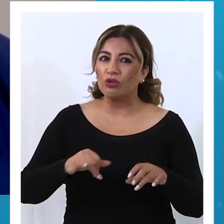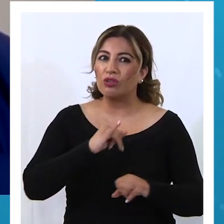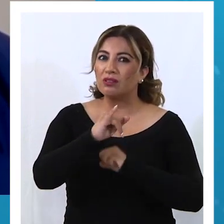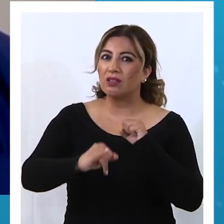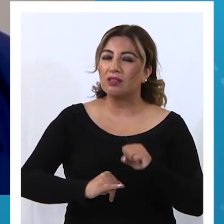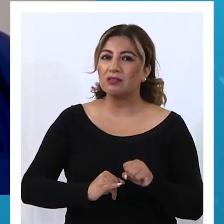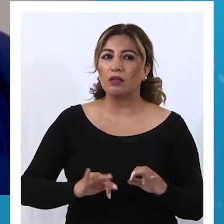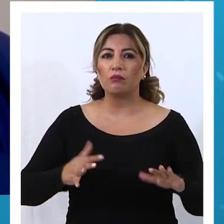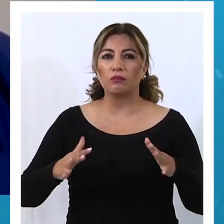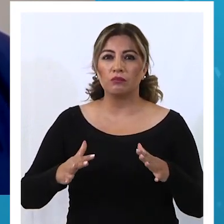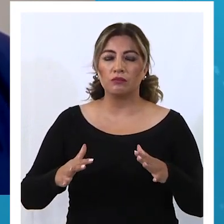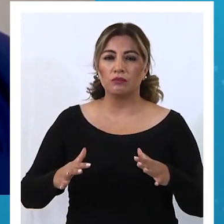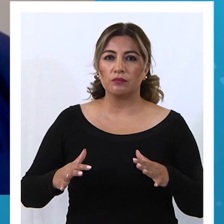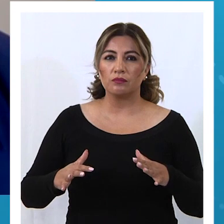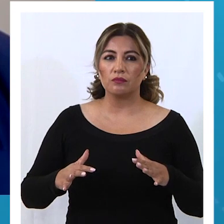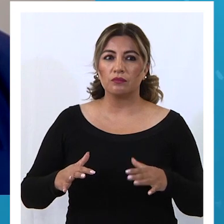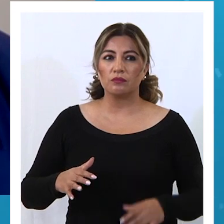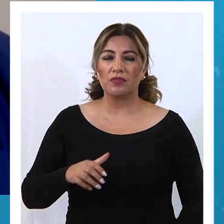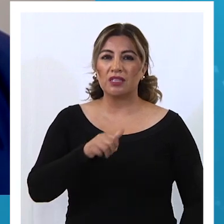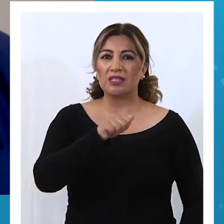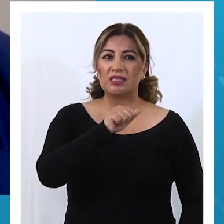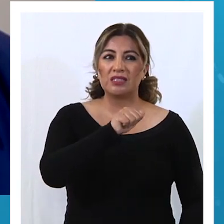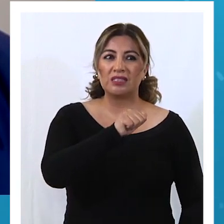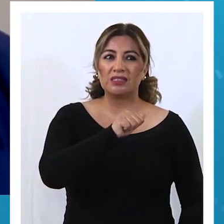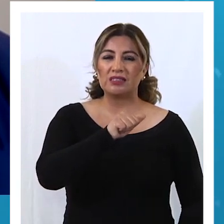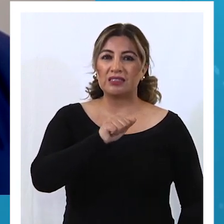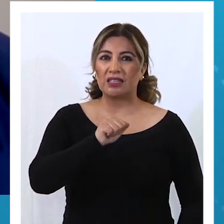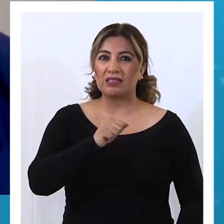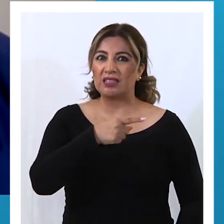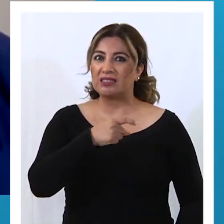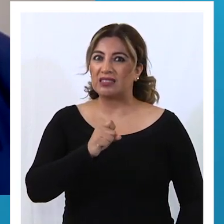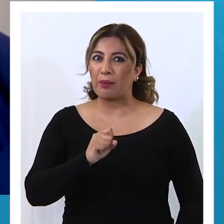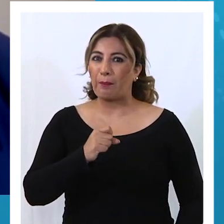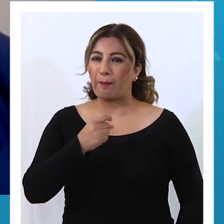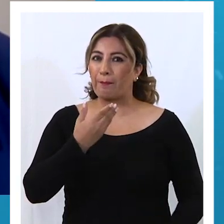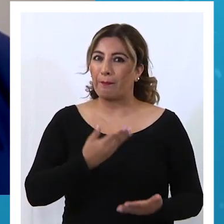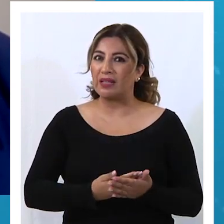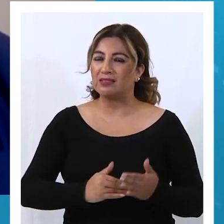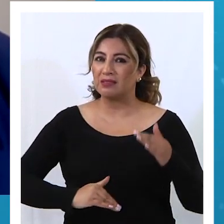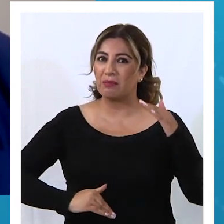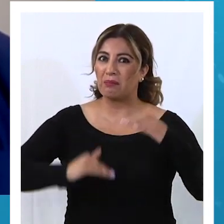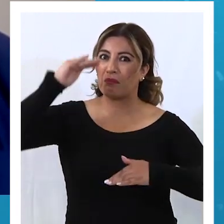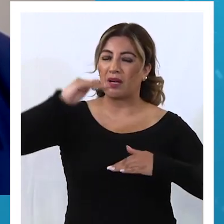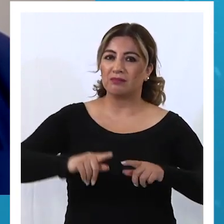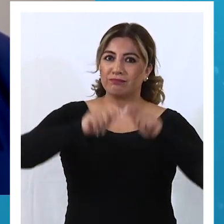la cantidad real son entre 60 y 100 veces más. Entonces, si te pones a